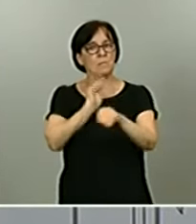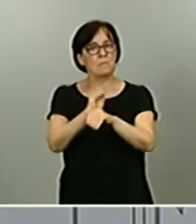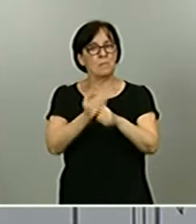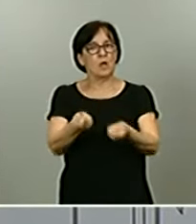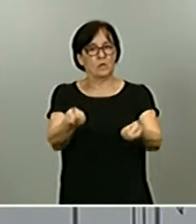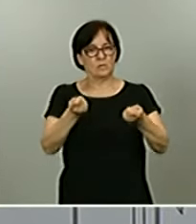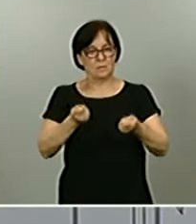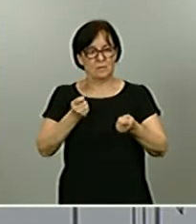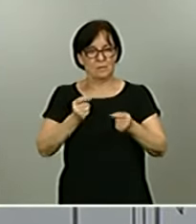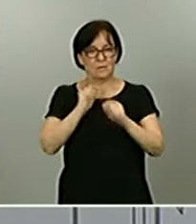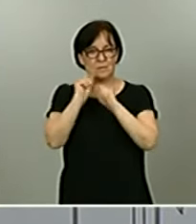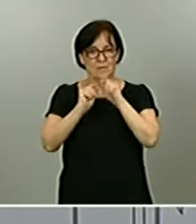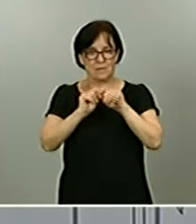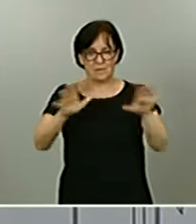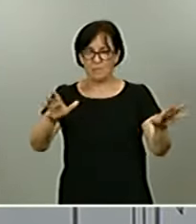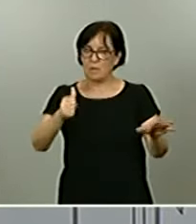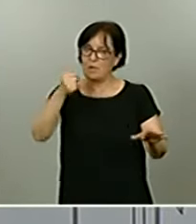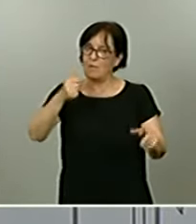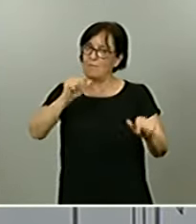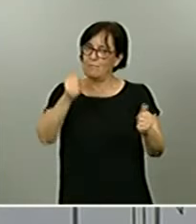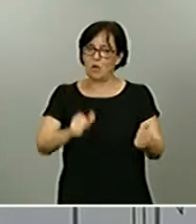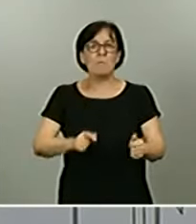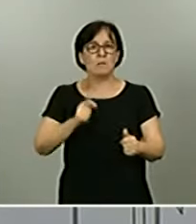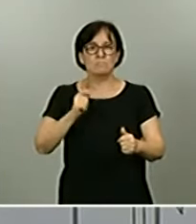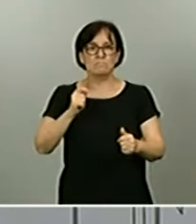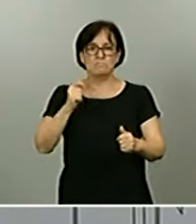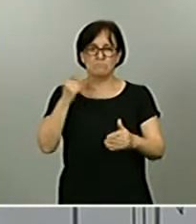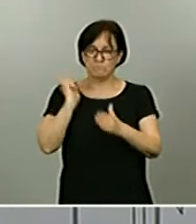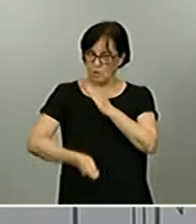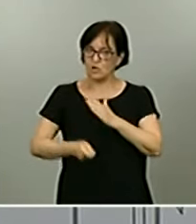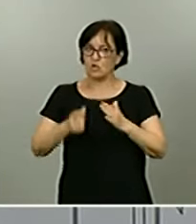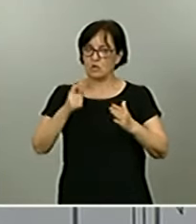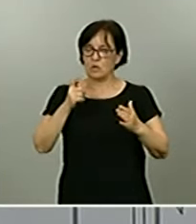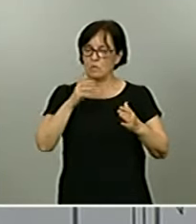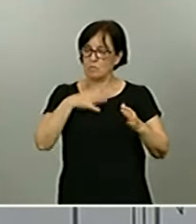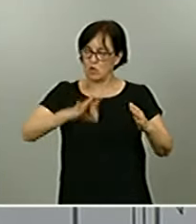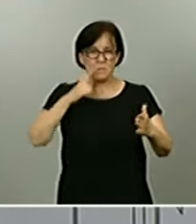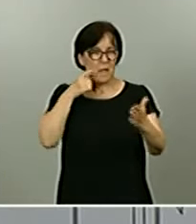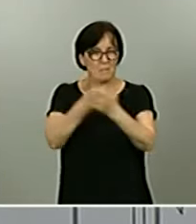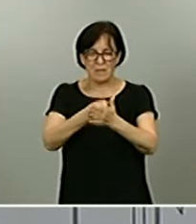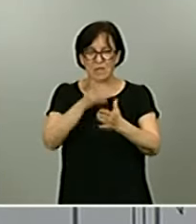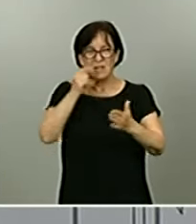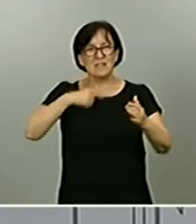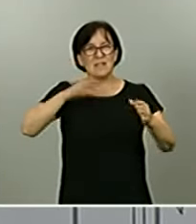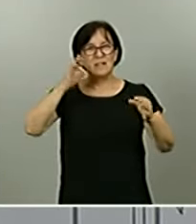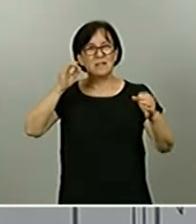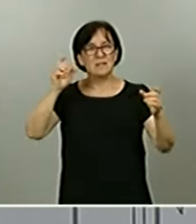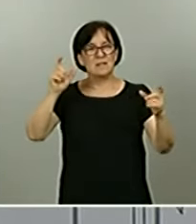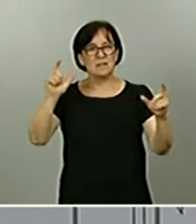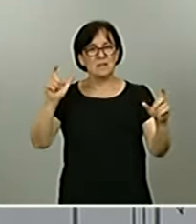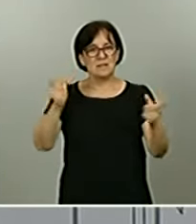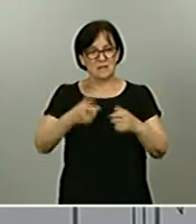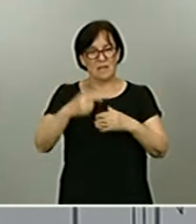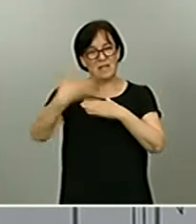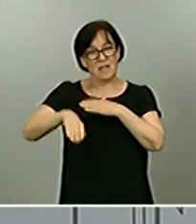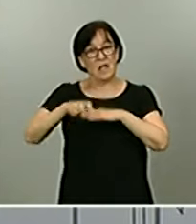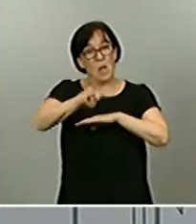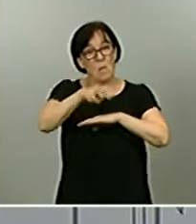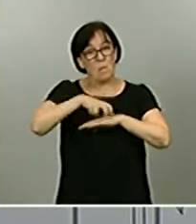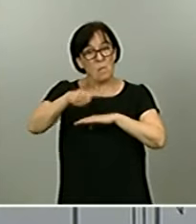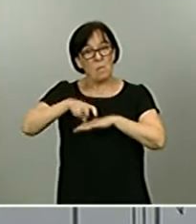forma más estricta posible, siempre con la reducción de las medidas de restricción de la movilidad que se están implementando, pero eso no